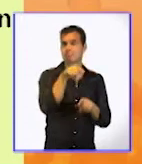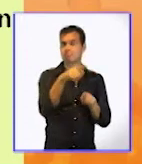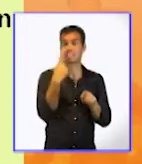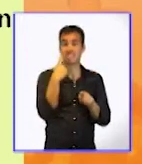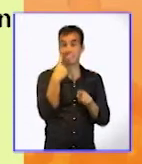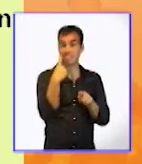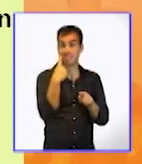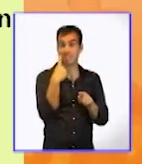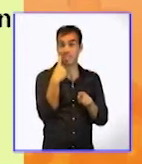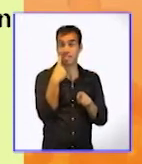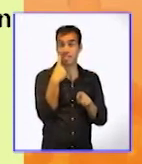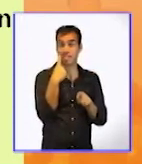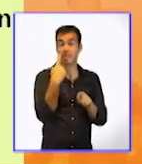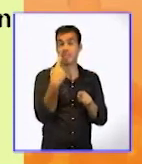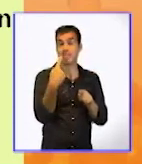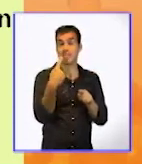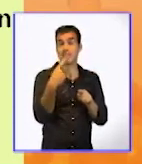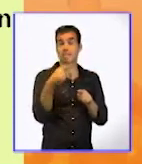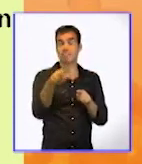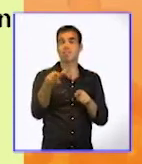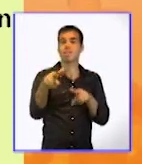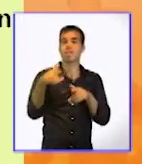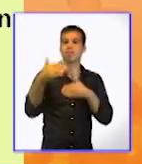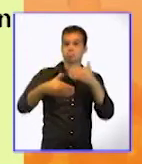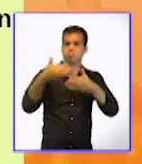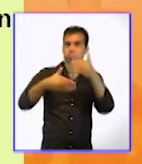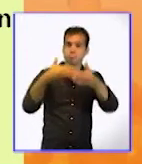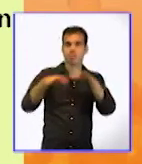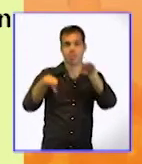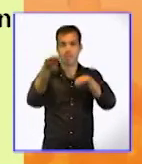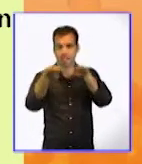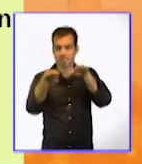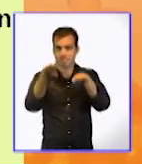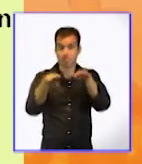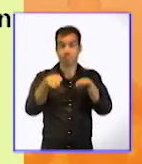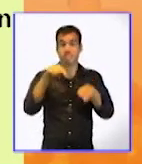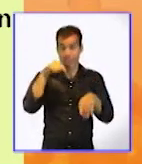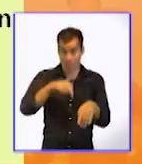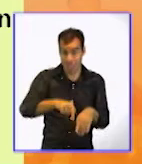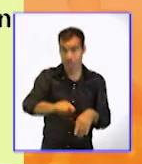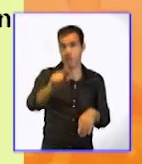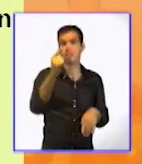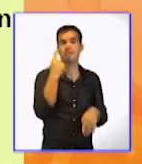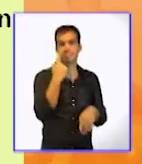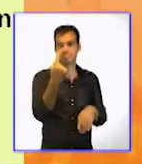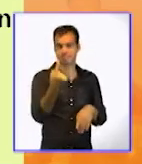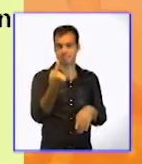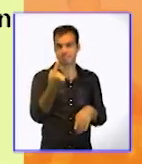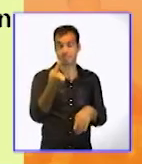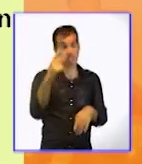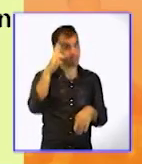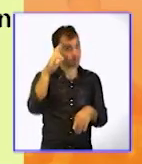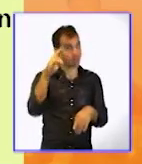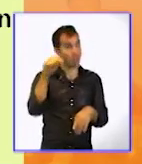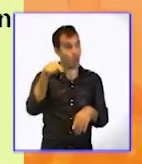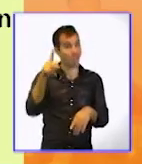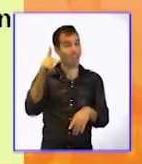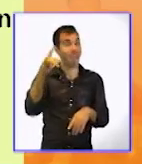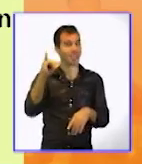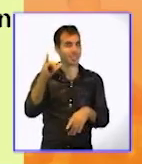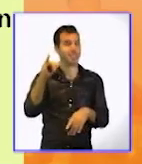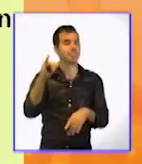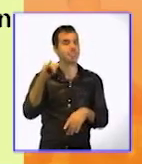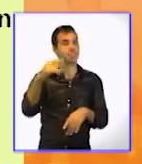en función de la concentración que dieron en el desplazamiento del estado de equilibrio, y ahora vamos a verla como